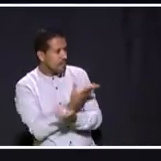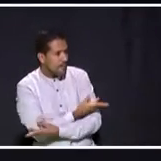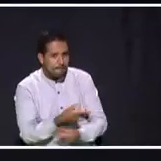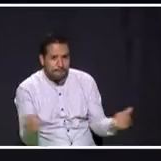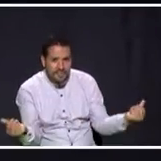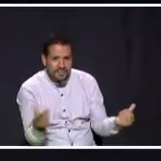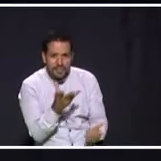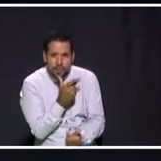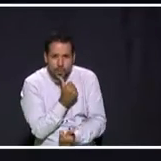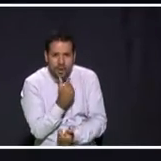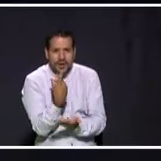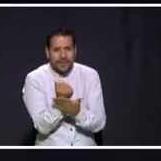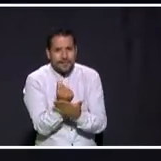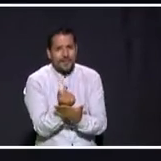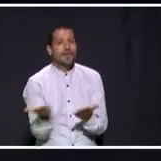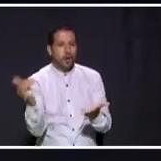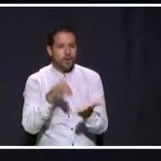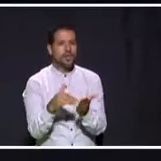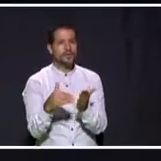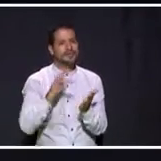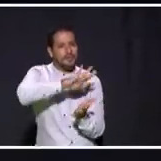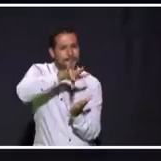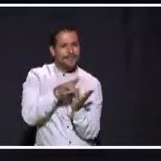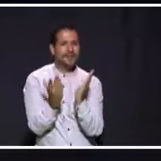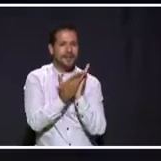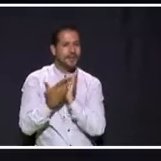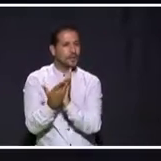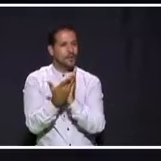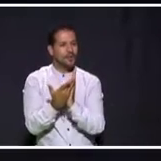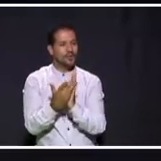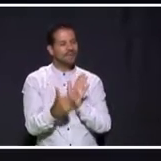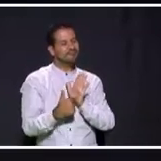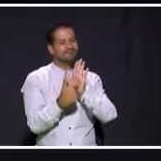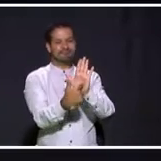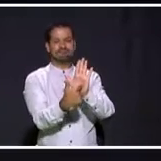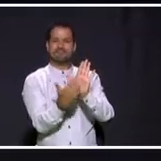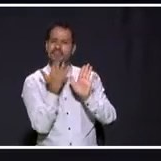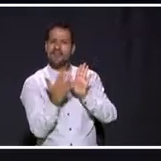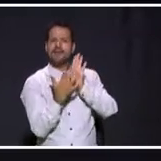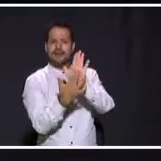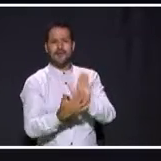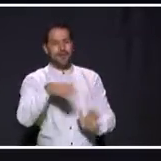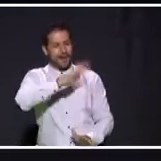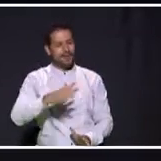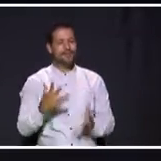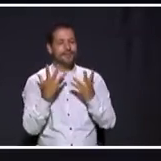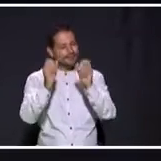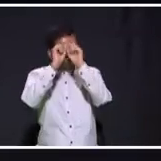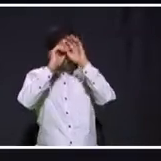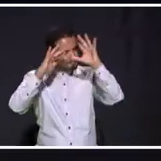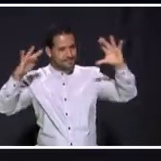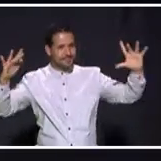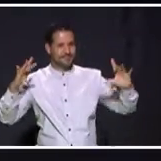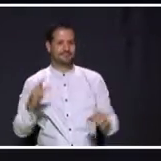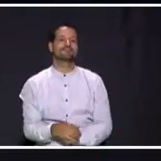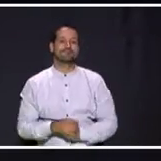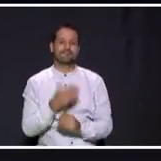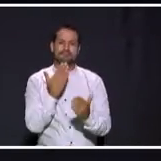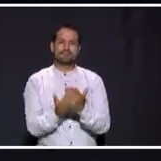nosotros vamos a recuperar los parque educativos y los vamos a convertir en de la antigüedad que queremos en el siglo 21 gracias